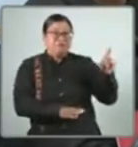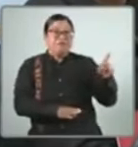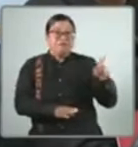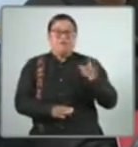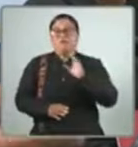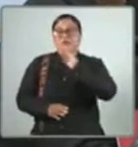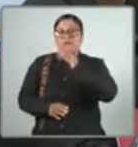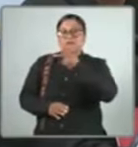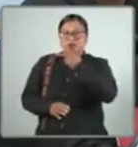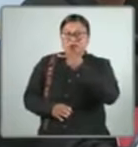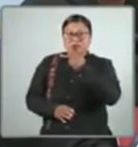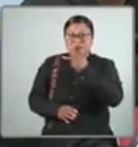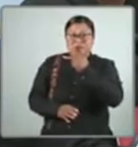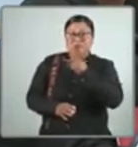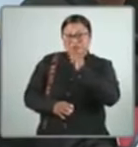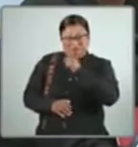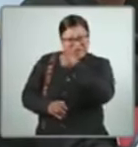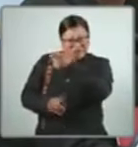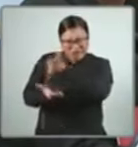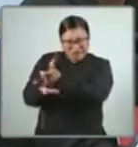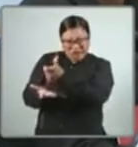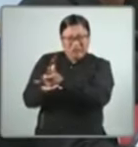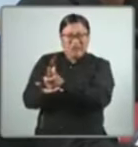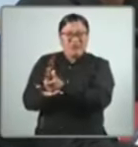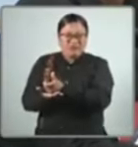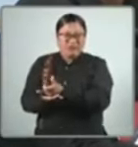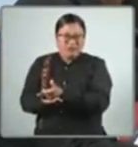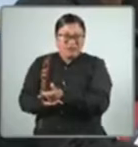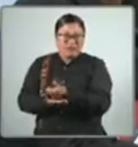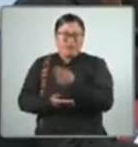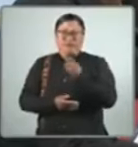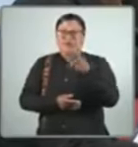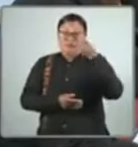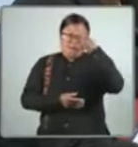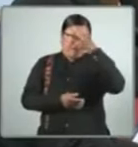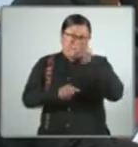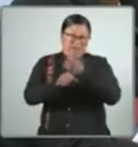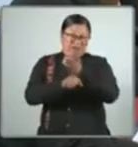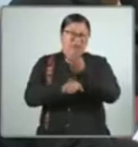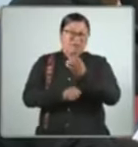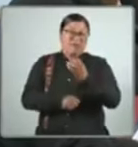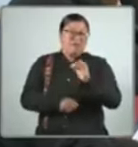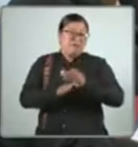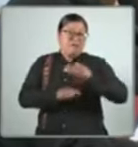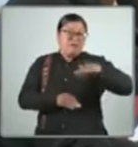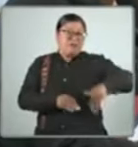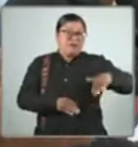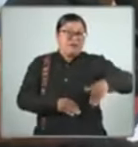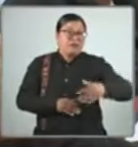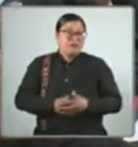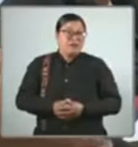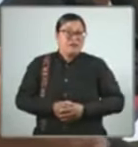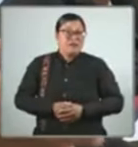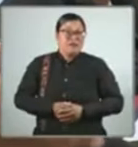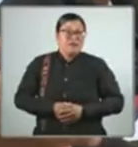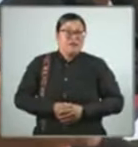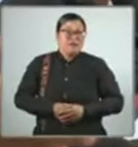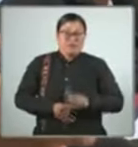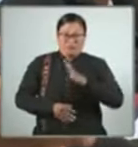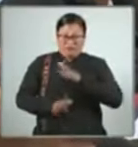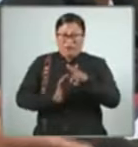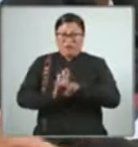los padres y todavía lo amenazan. En el Estado de México acaba de ocurrir apenas, y está el